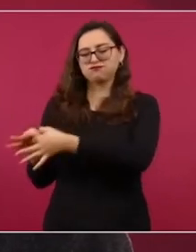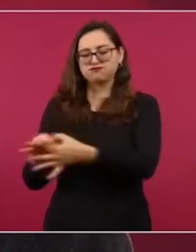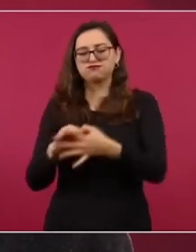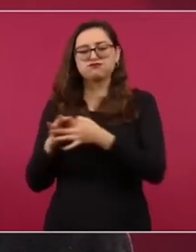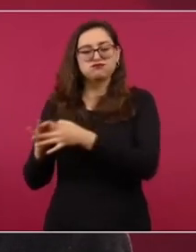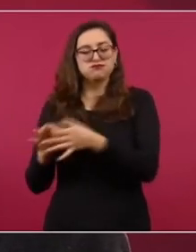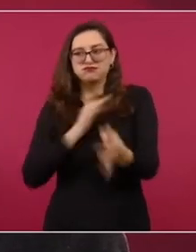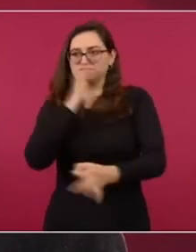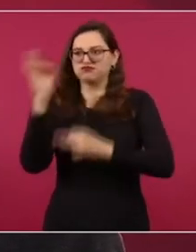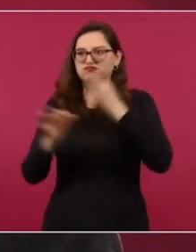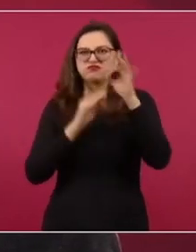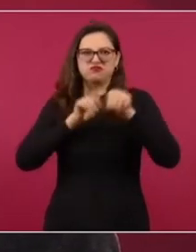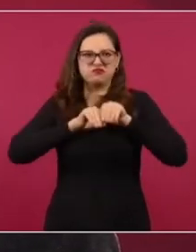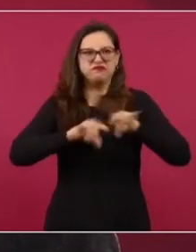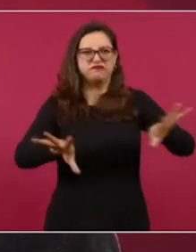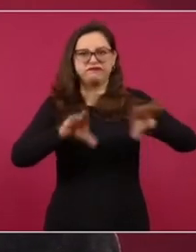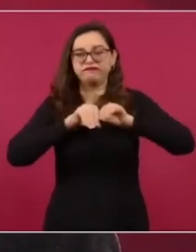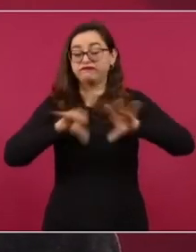muy poderosos.